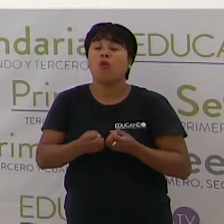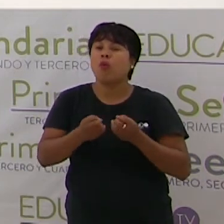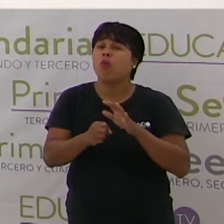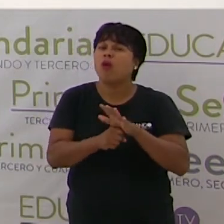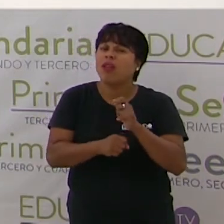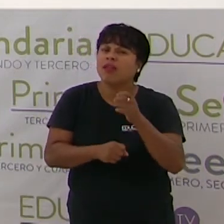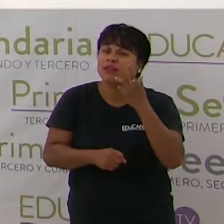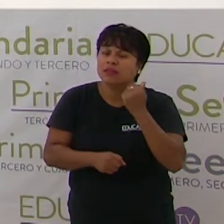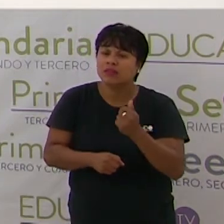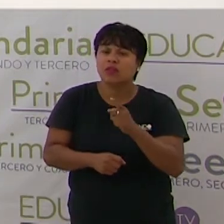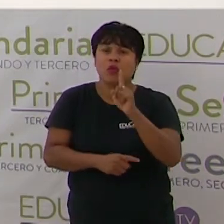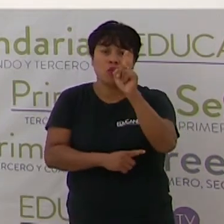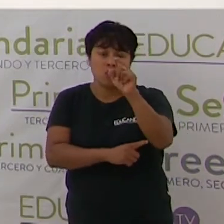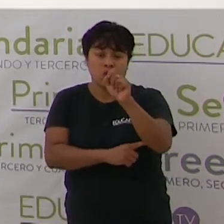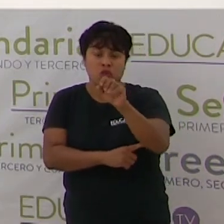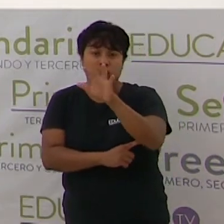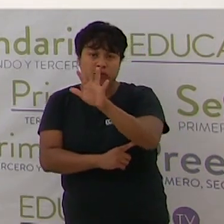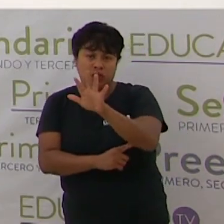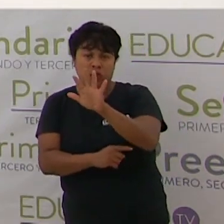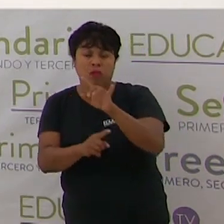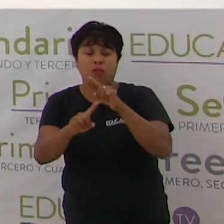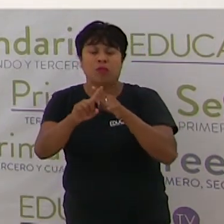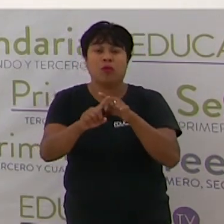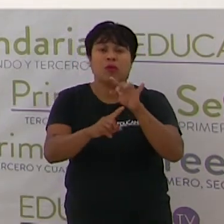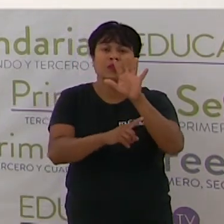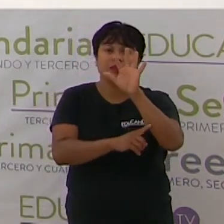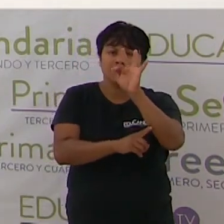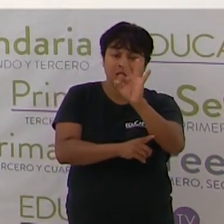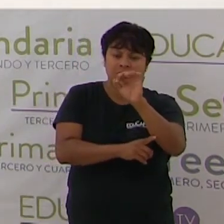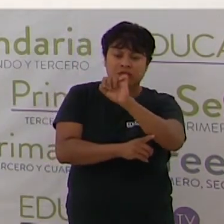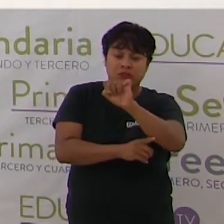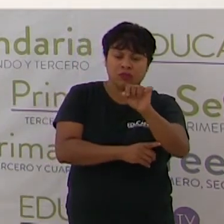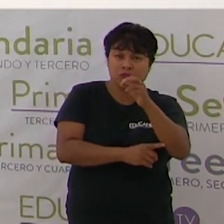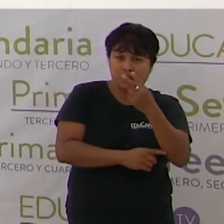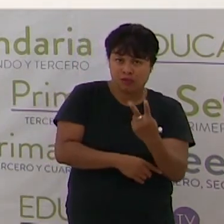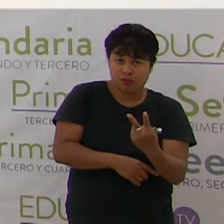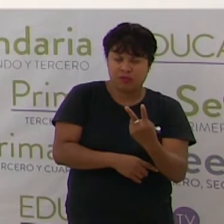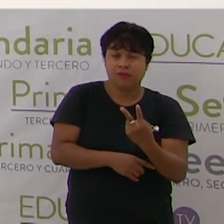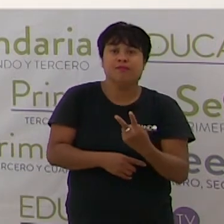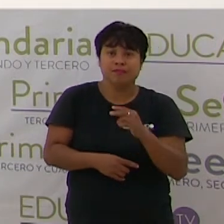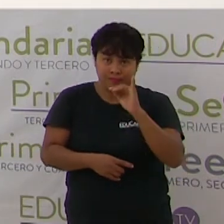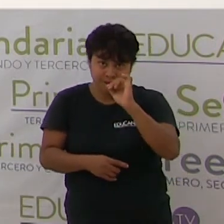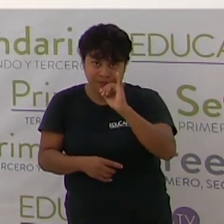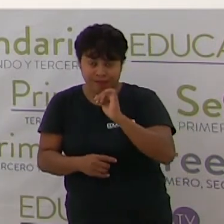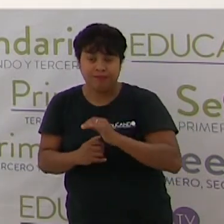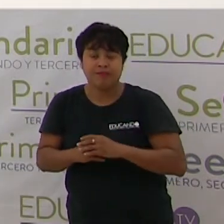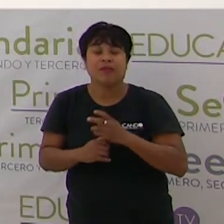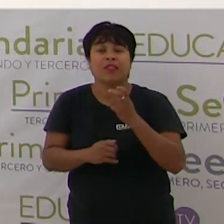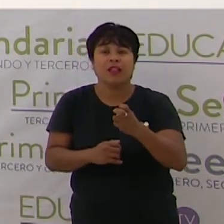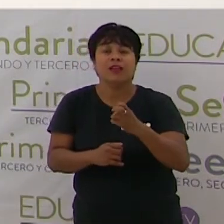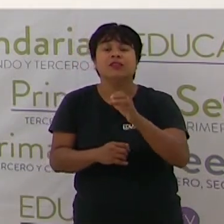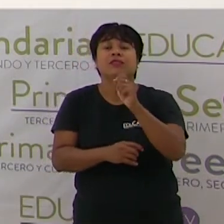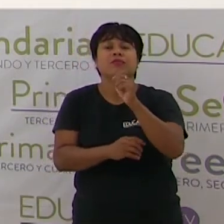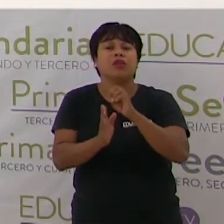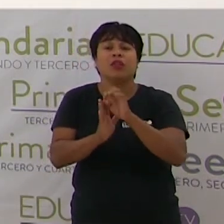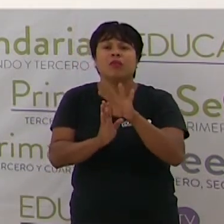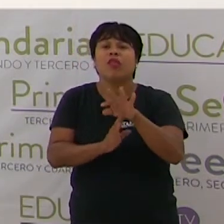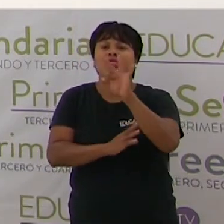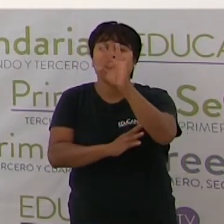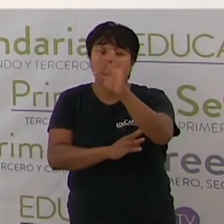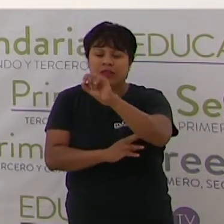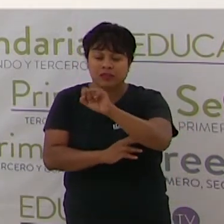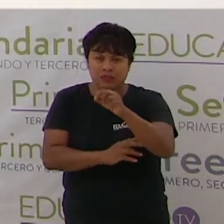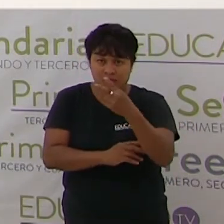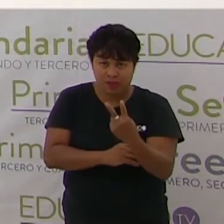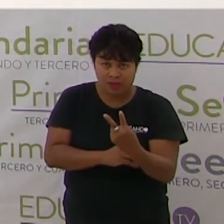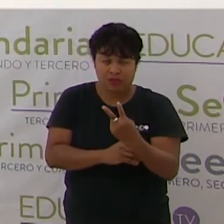relación? 1.5 o 3 sobre 2. ¿Sale? Aquí está 3 sobre 2, es decir, 3 medios. Y aquí los tenemos,